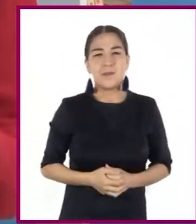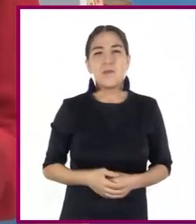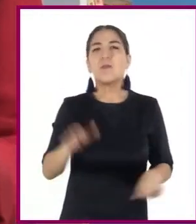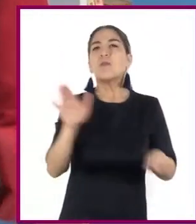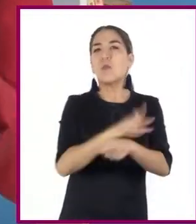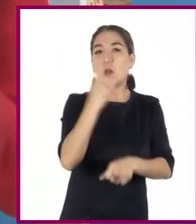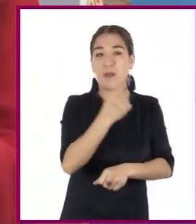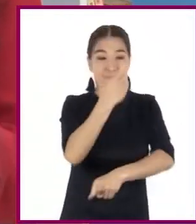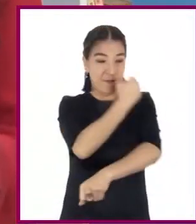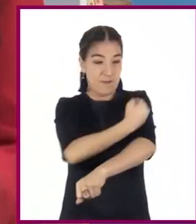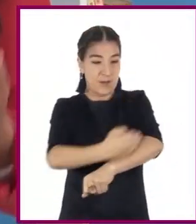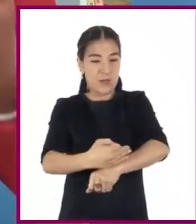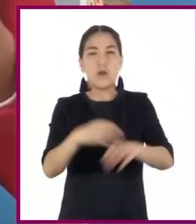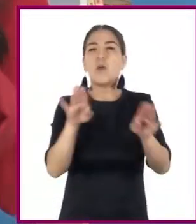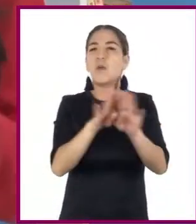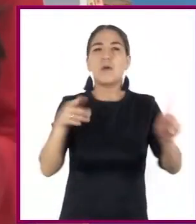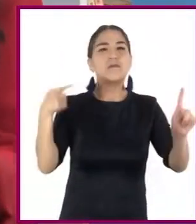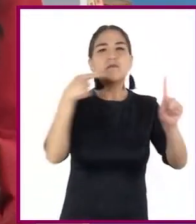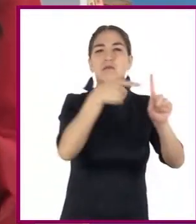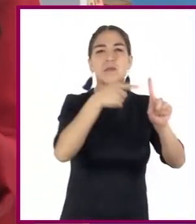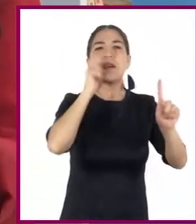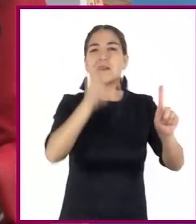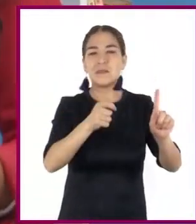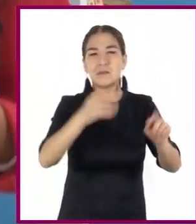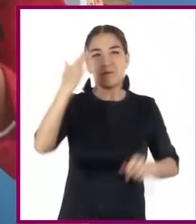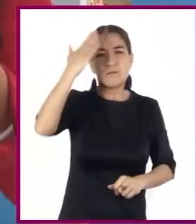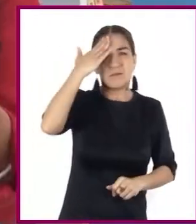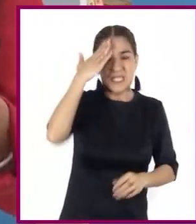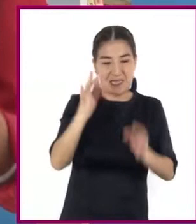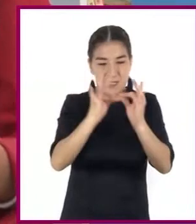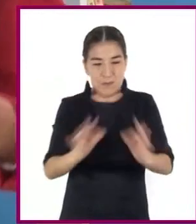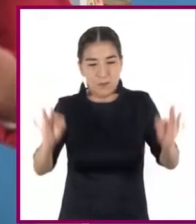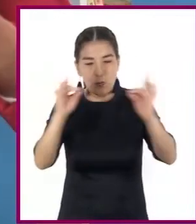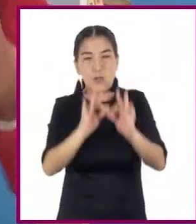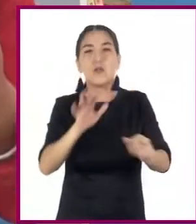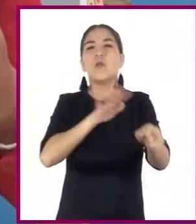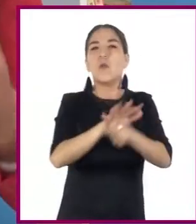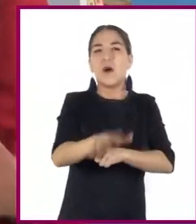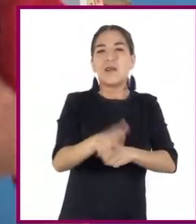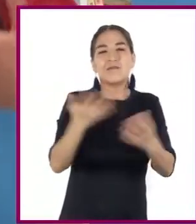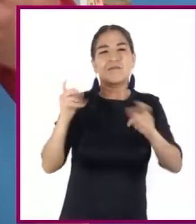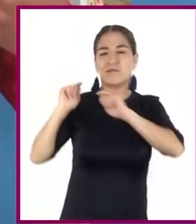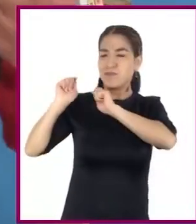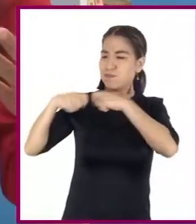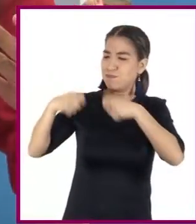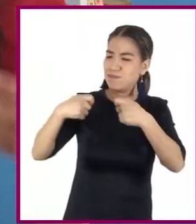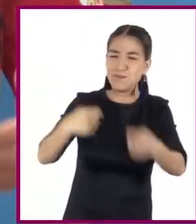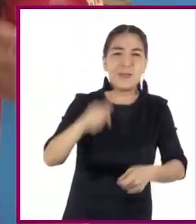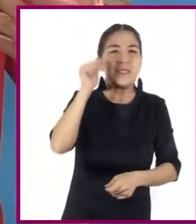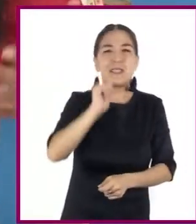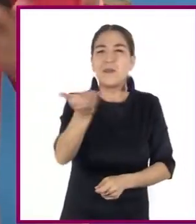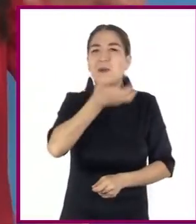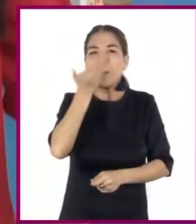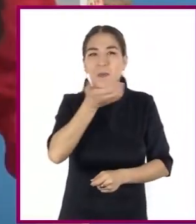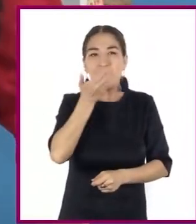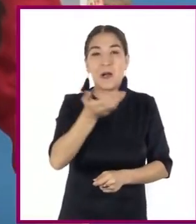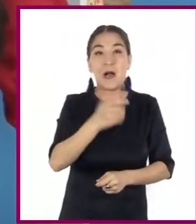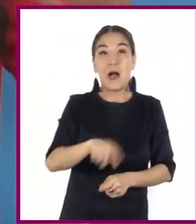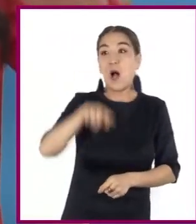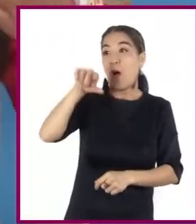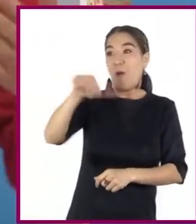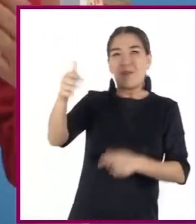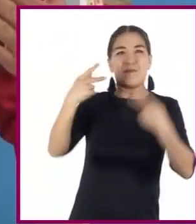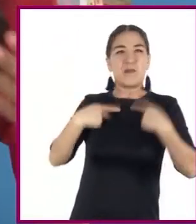la familia nos marca ciertos principios que llevamos desde siempre y la sociedad estipula